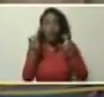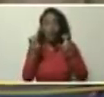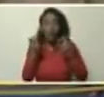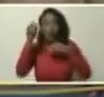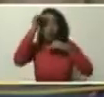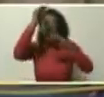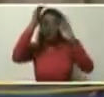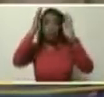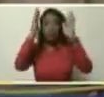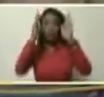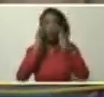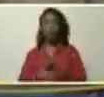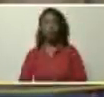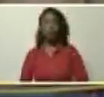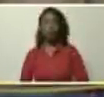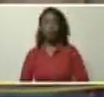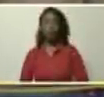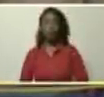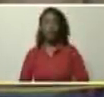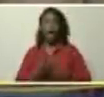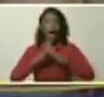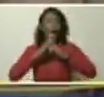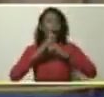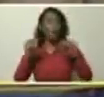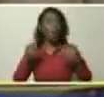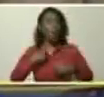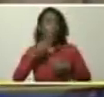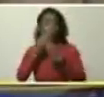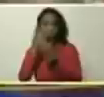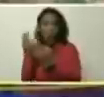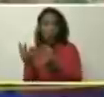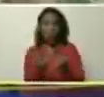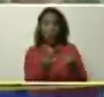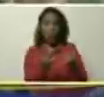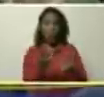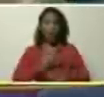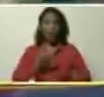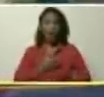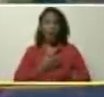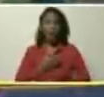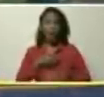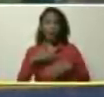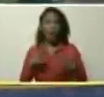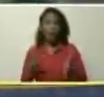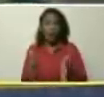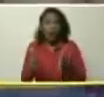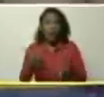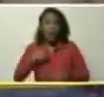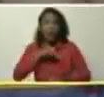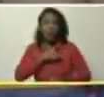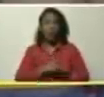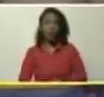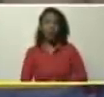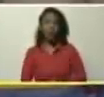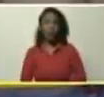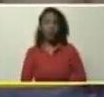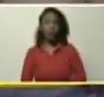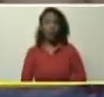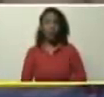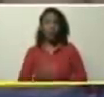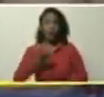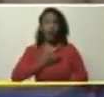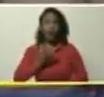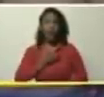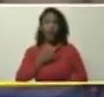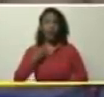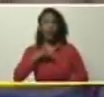Atención, a todos los invito, a las alcaldías que ganamos nosotros y a las